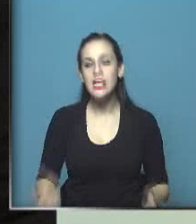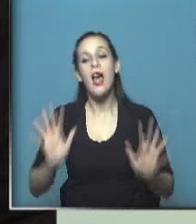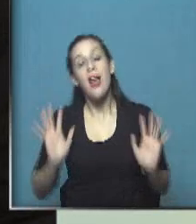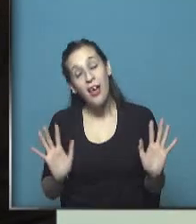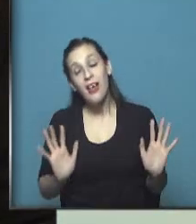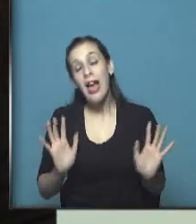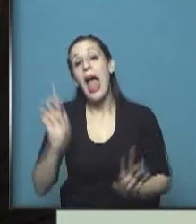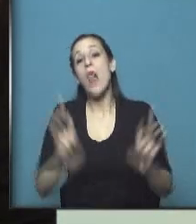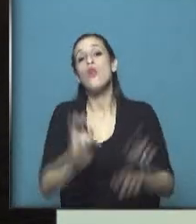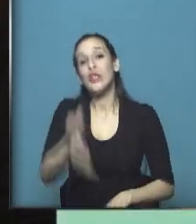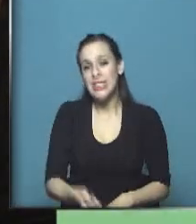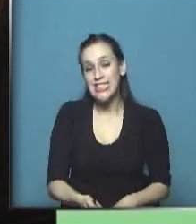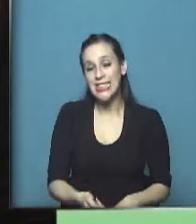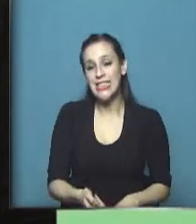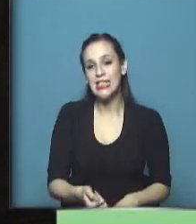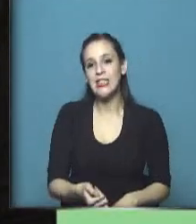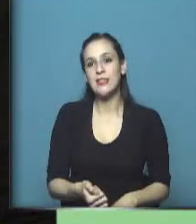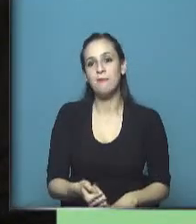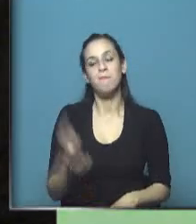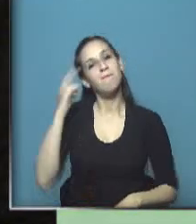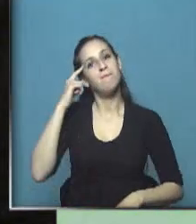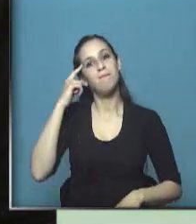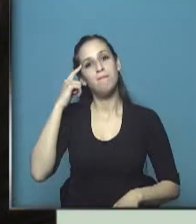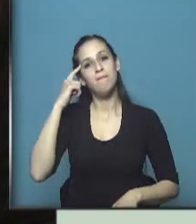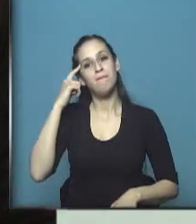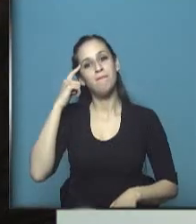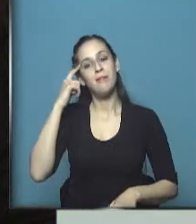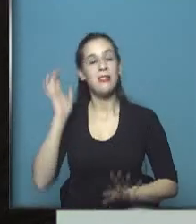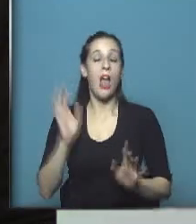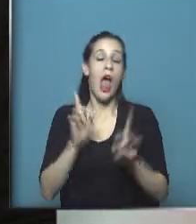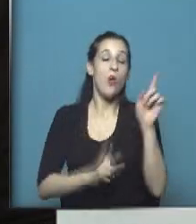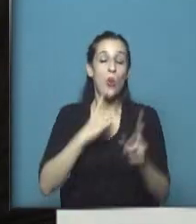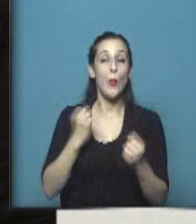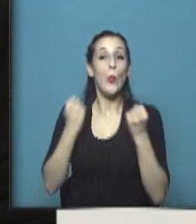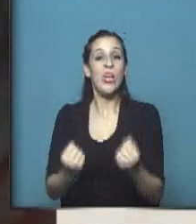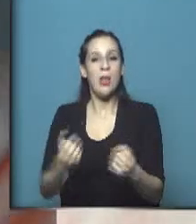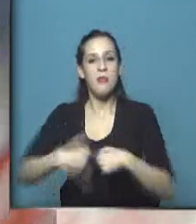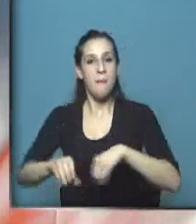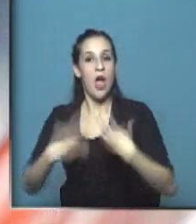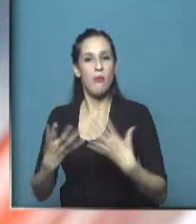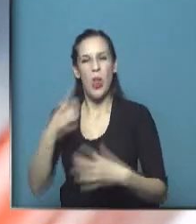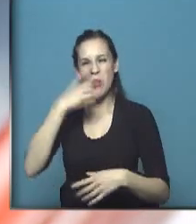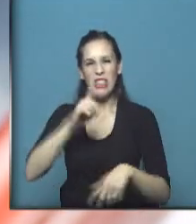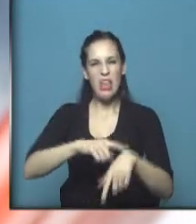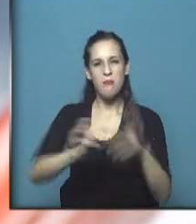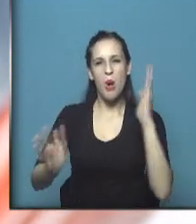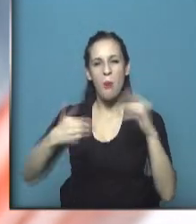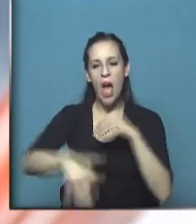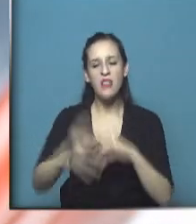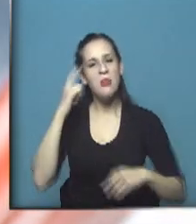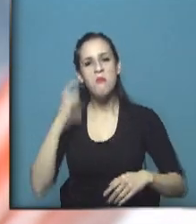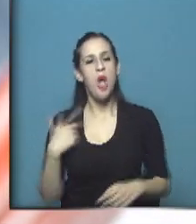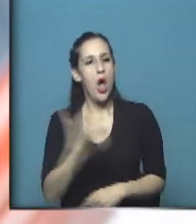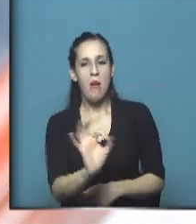gran efecto placebo, ¿no? Ese efecto que uno espera encontrar y que encuentra en algunos suplementos. Pero a los meses me terminan diciendo, ¿sabes qué? No me lo compré más y estoy igual. O